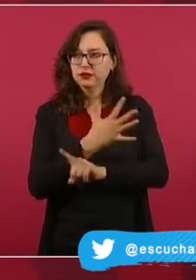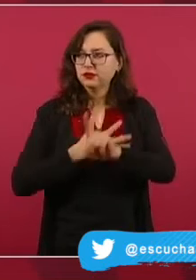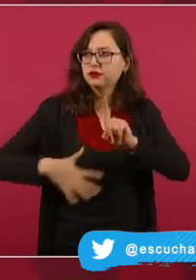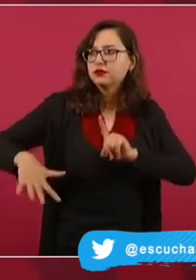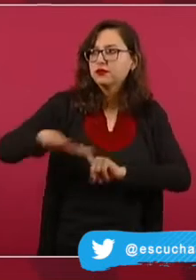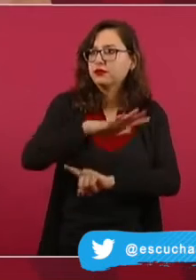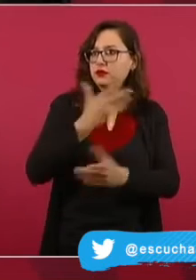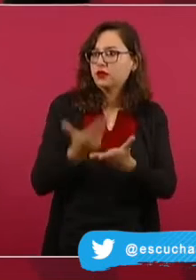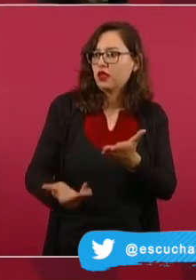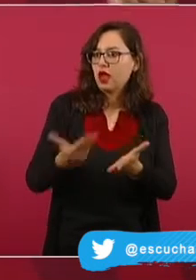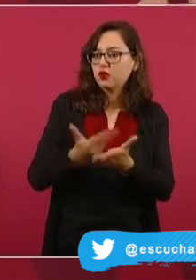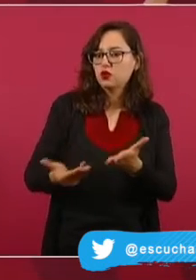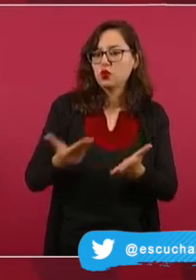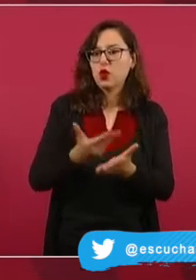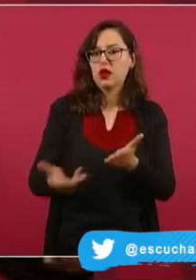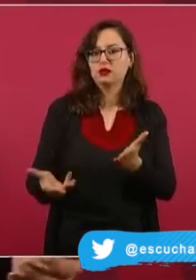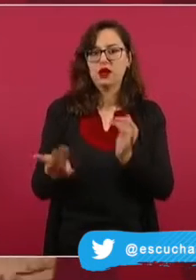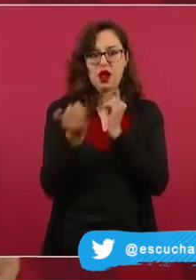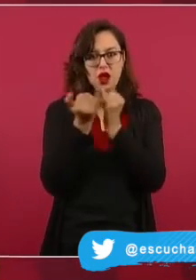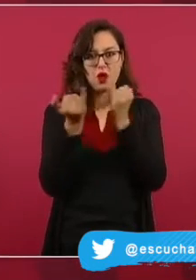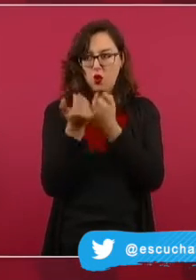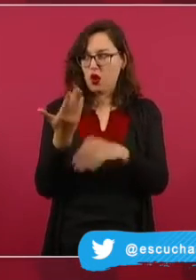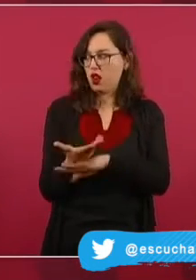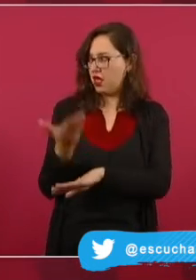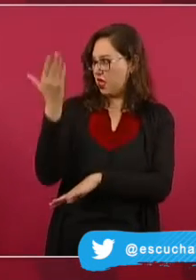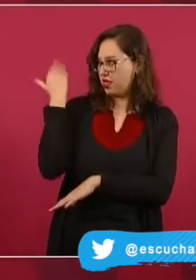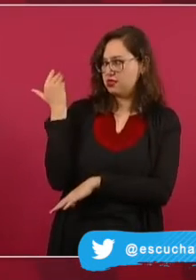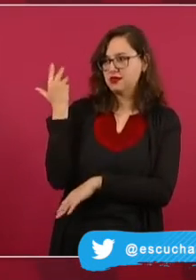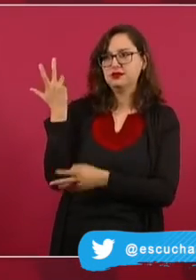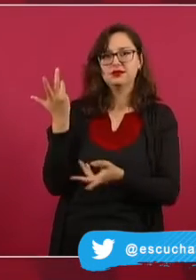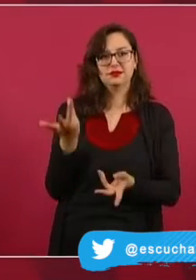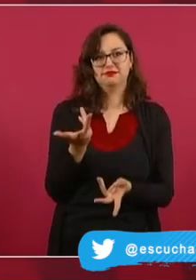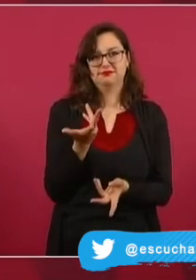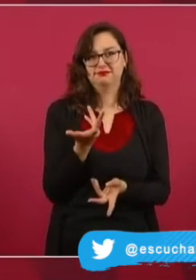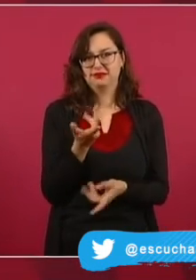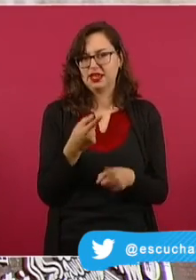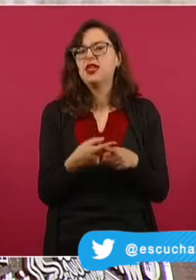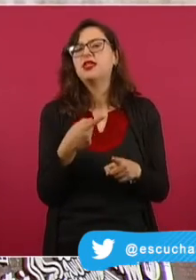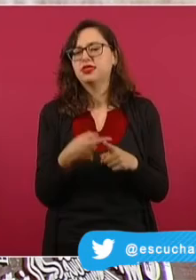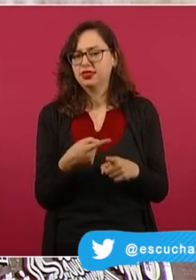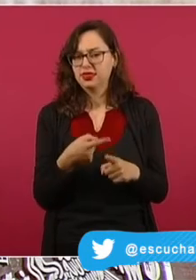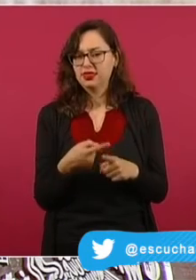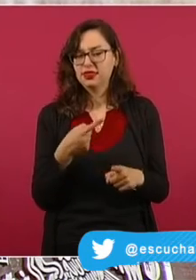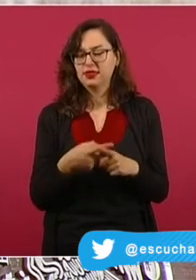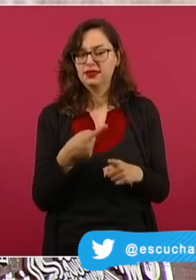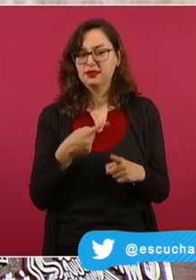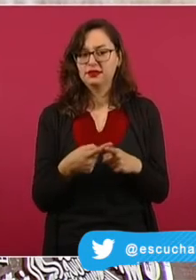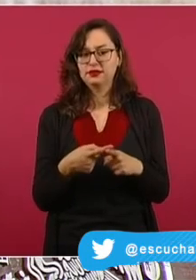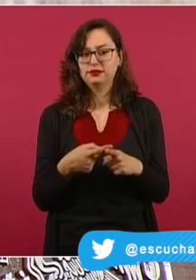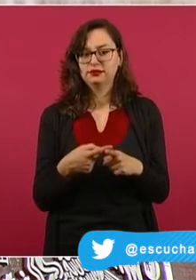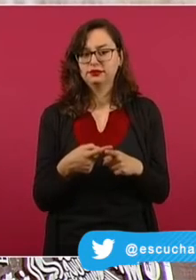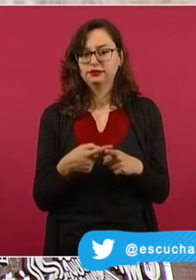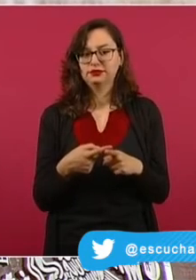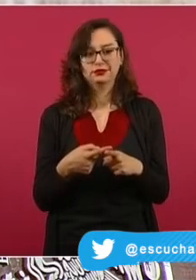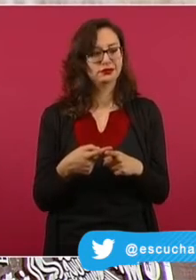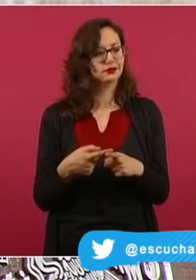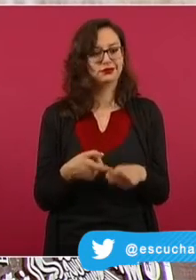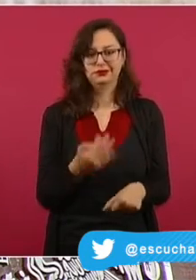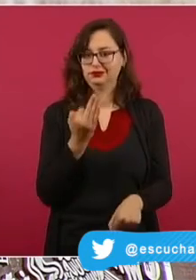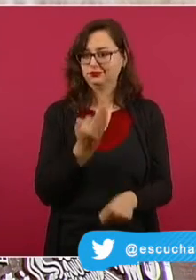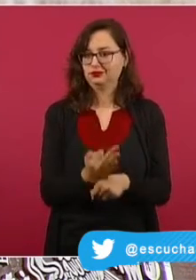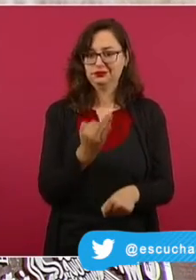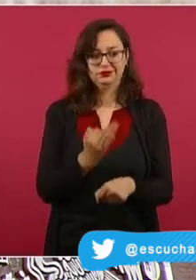El presidente destaca que sus adversarios se encuentran muy obnubilados y toda su atención se enfoca en los hechos violentos,